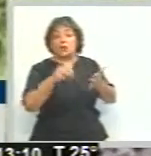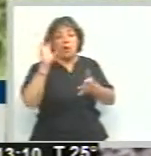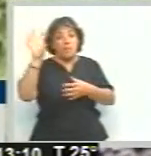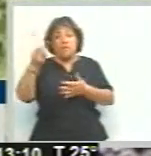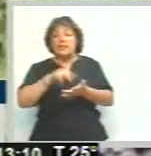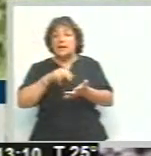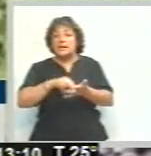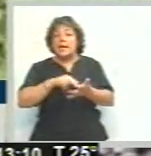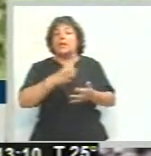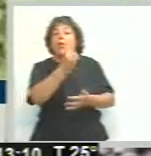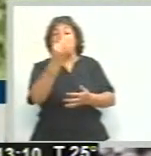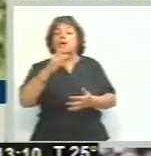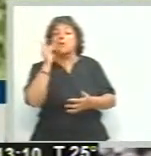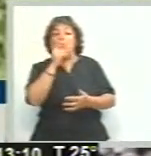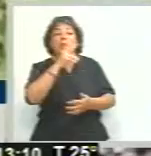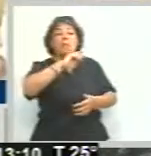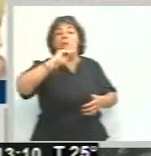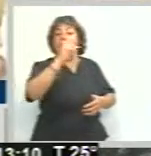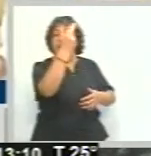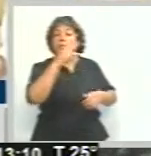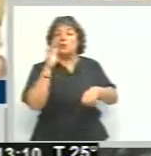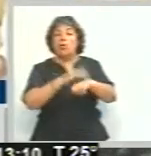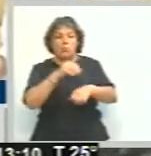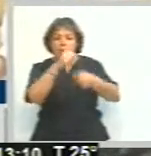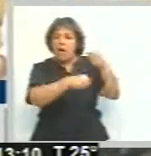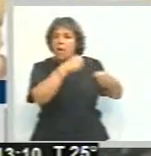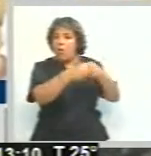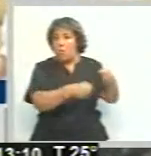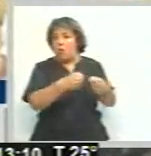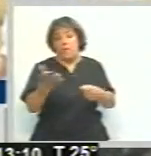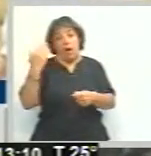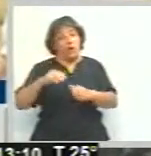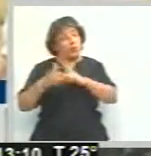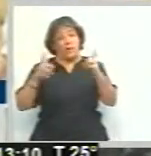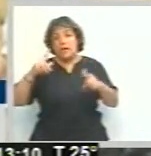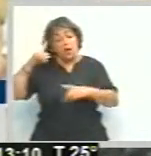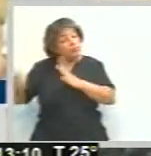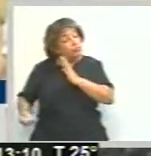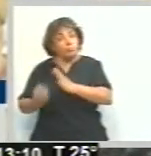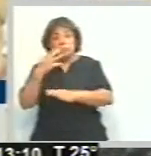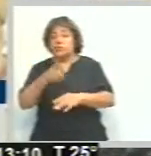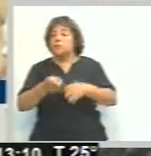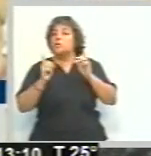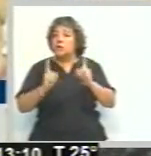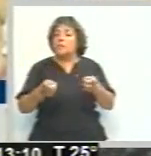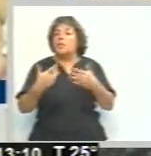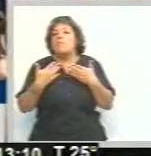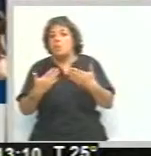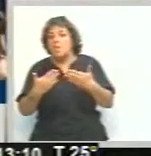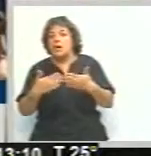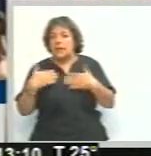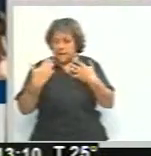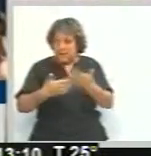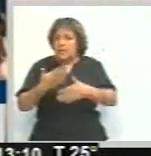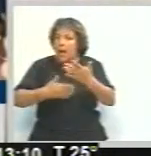algo inédito que no estaba de antes, así que bueno, creo que es lo novedoso y que también vamos a ver que efectivamente se